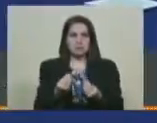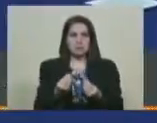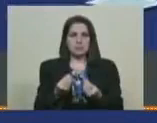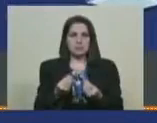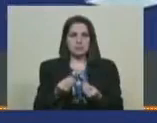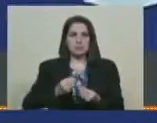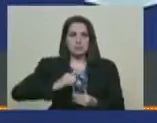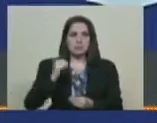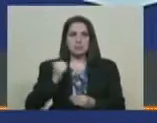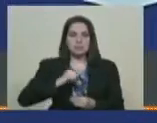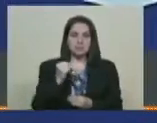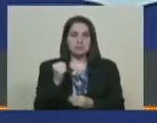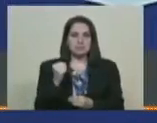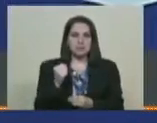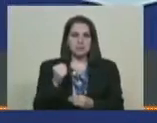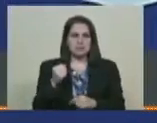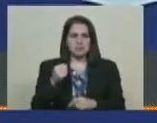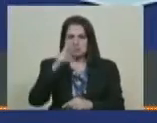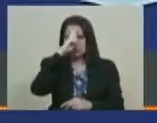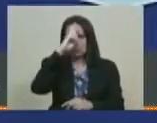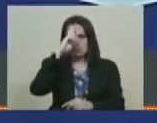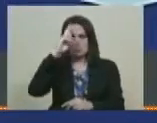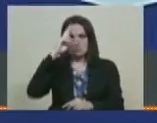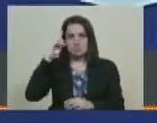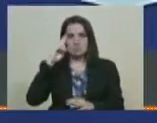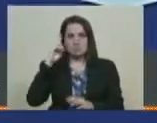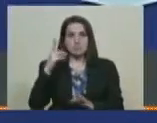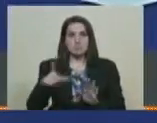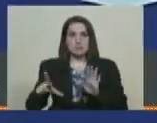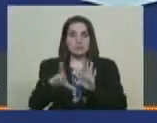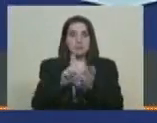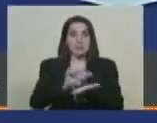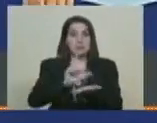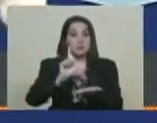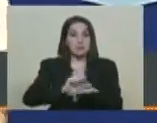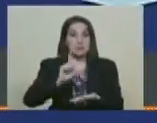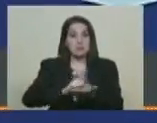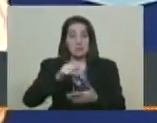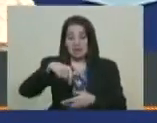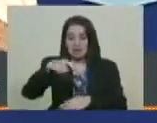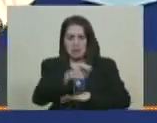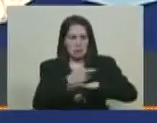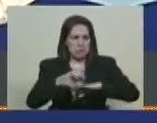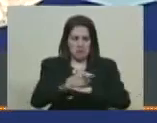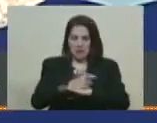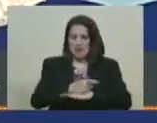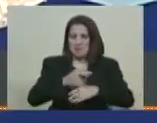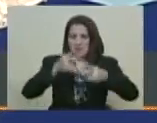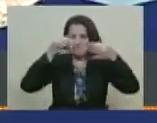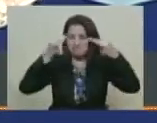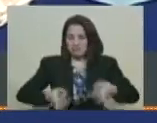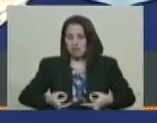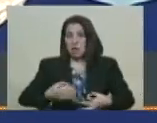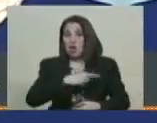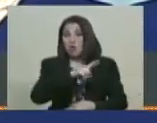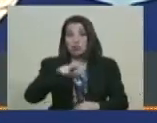desde Miami, desde Madrid, desde Lima, ¿no? Aquí nos gobernamos aquí mismo, compadre, en Venezuela.